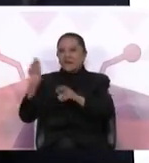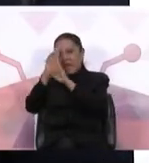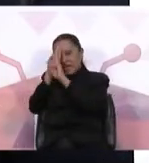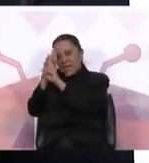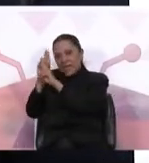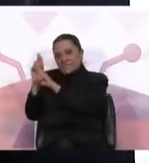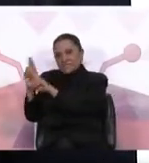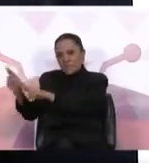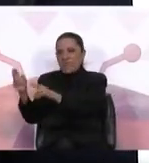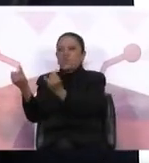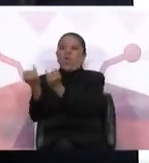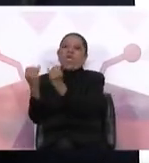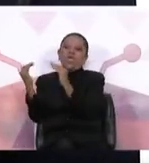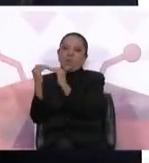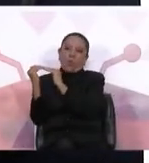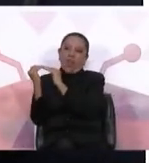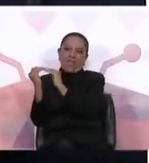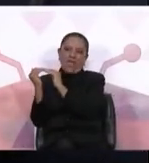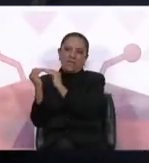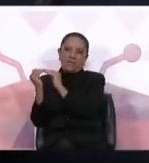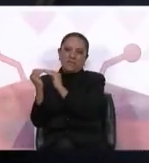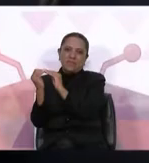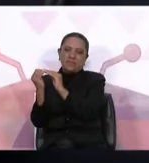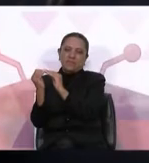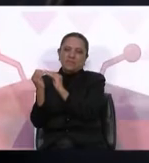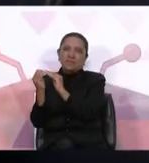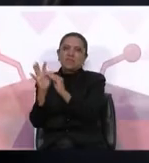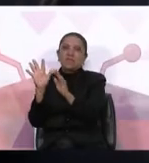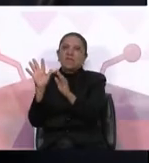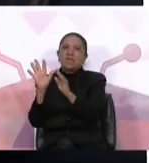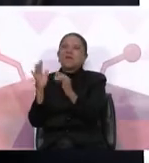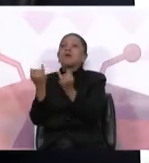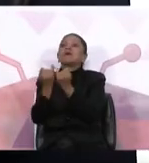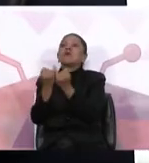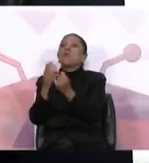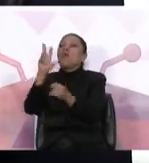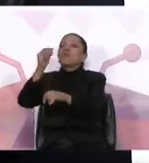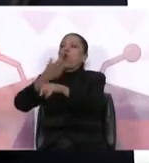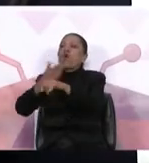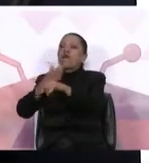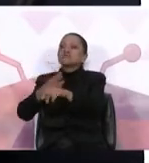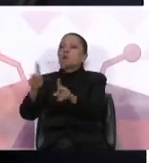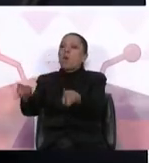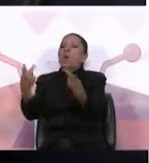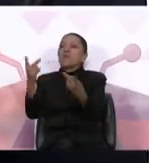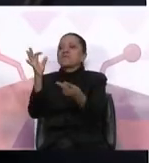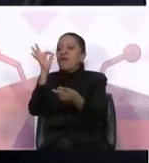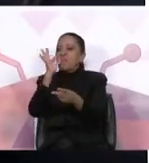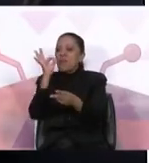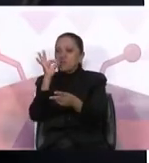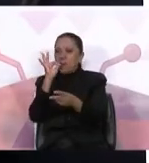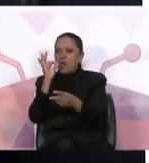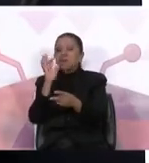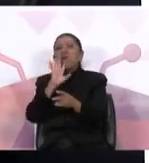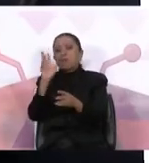igualdad para todos despenalización de la venta de marihuana para uso medicinal globalización